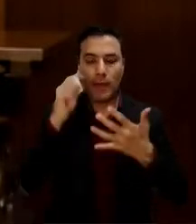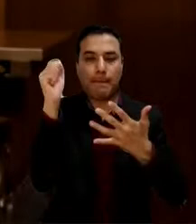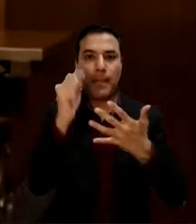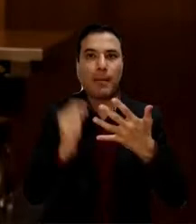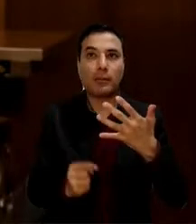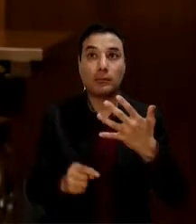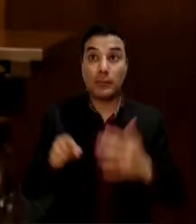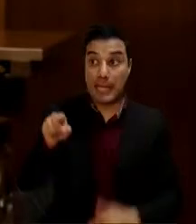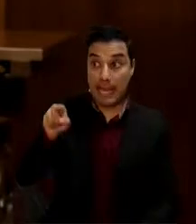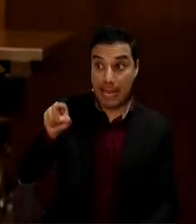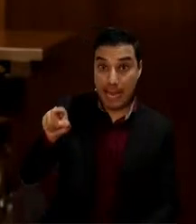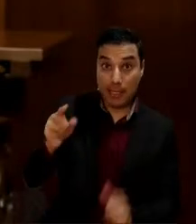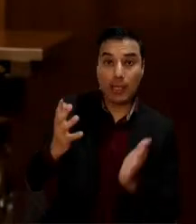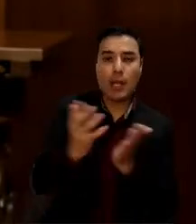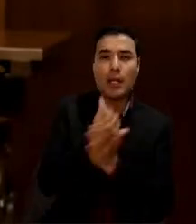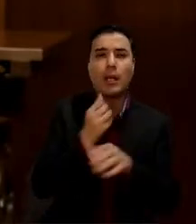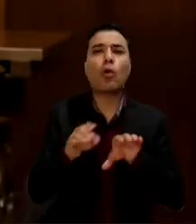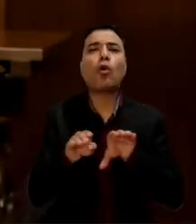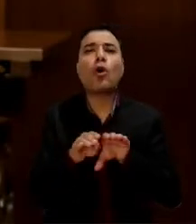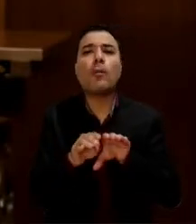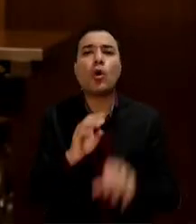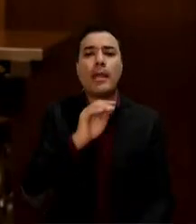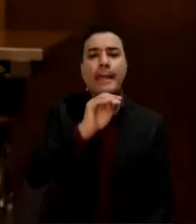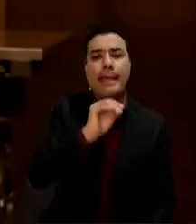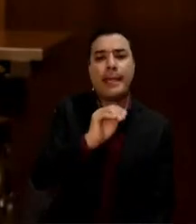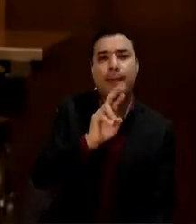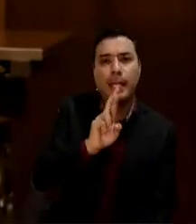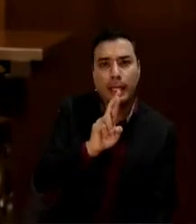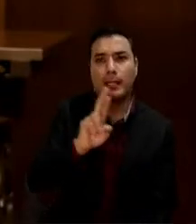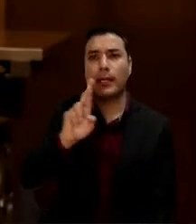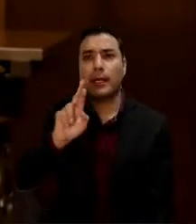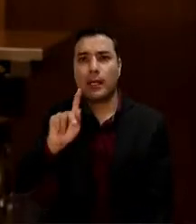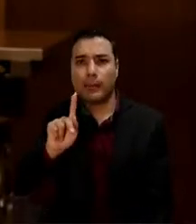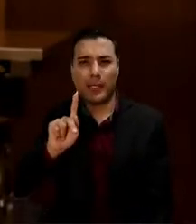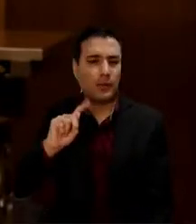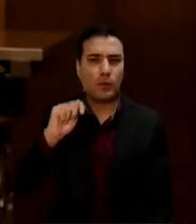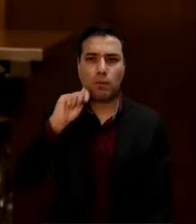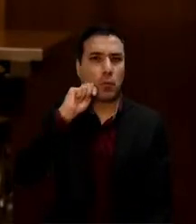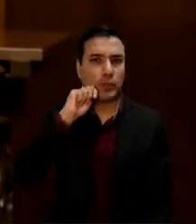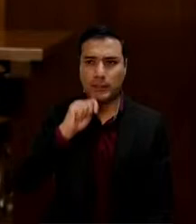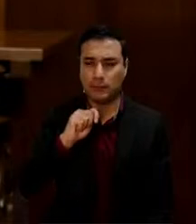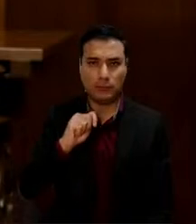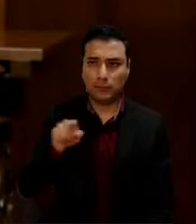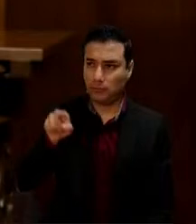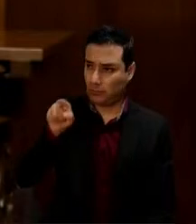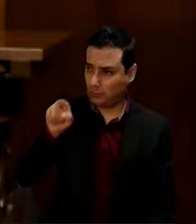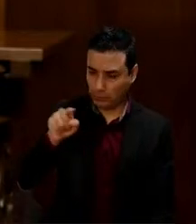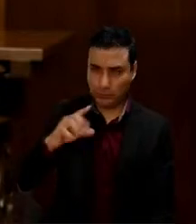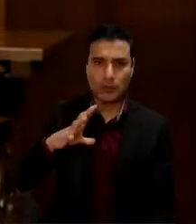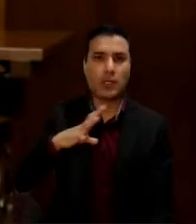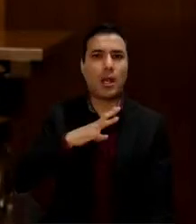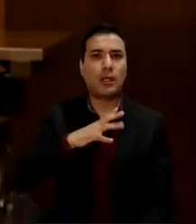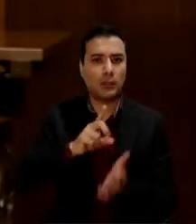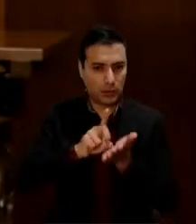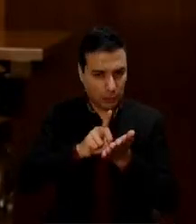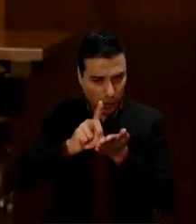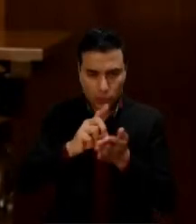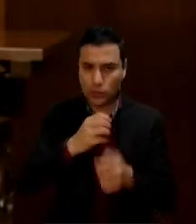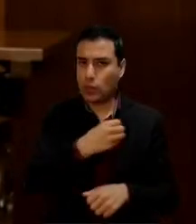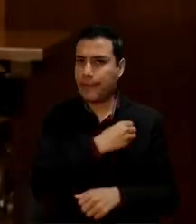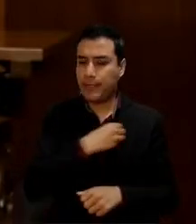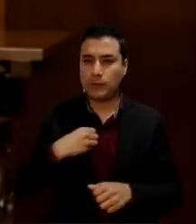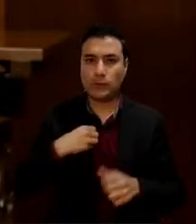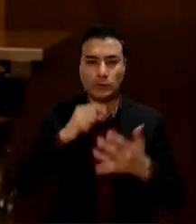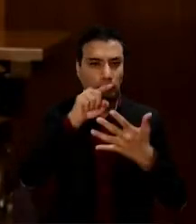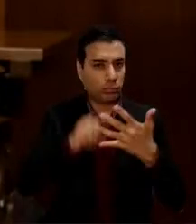relativa o de representación proporcional, ambos tienen los mismos derechos y obligaciones.